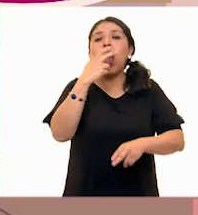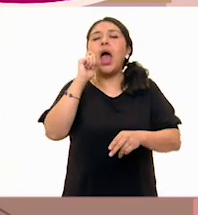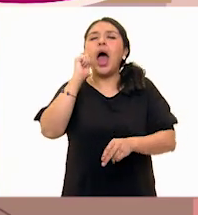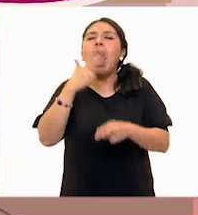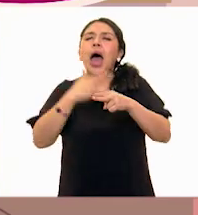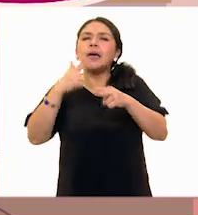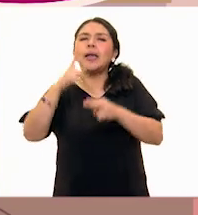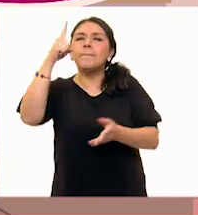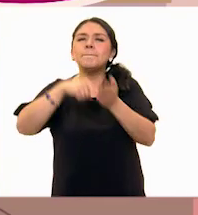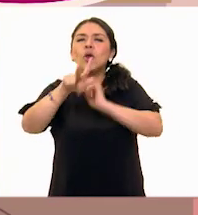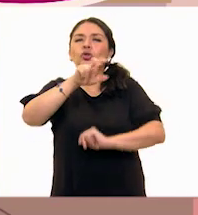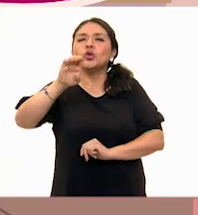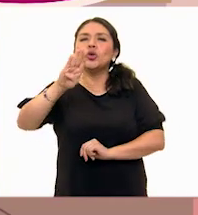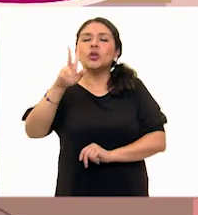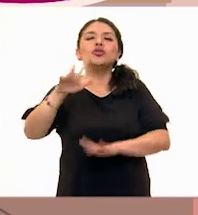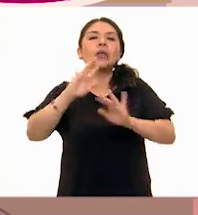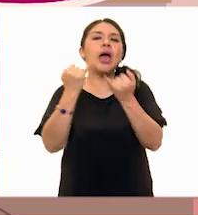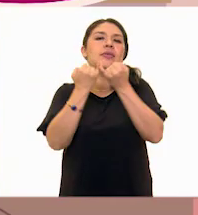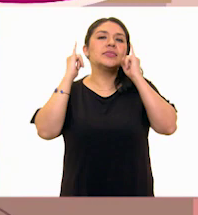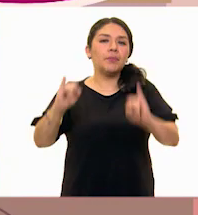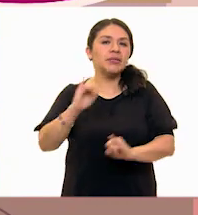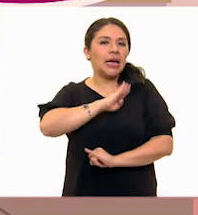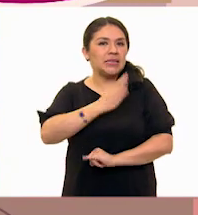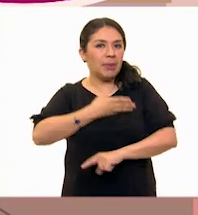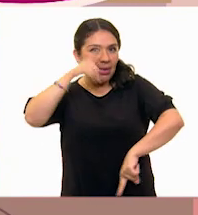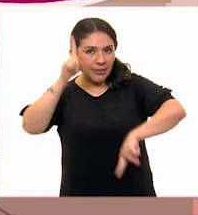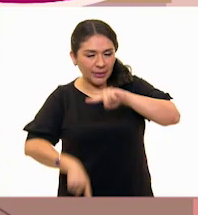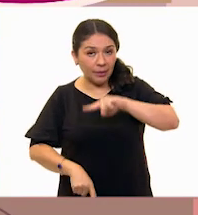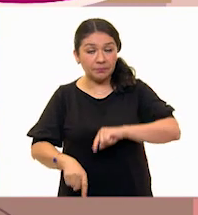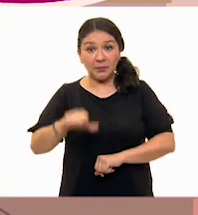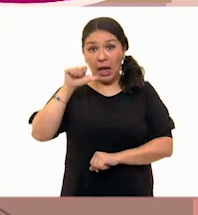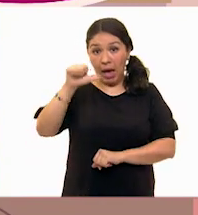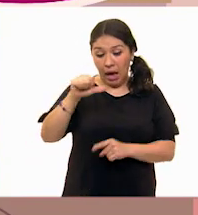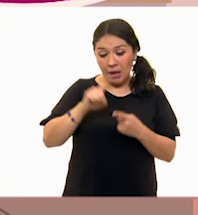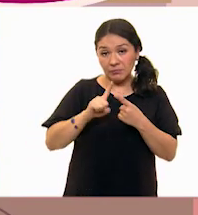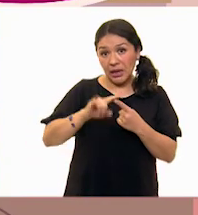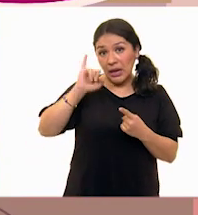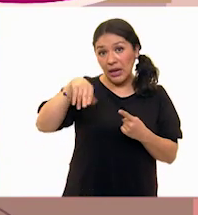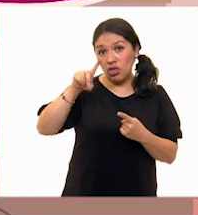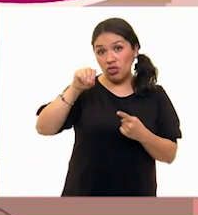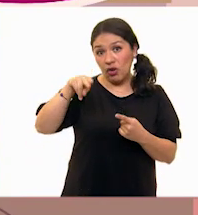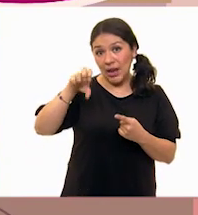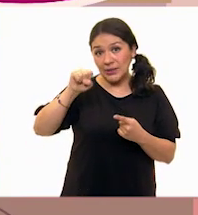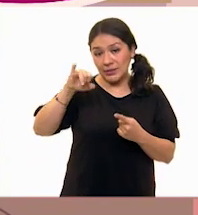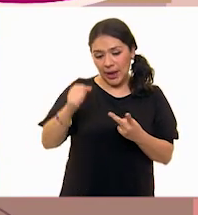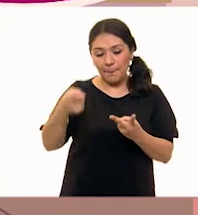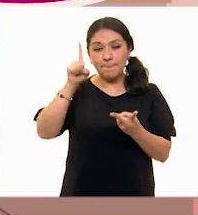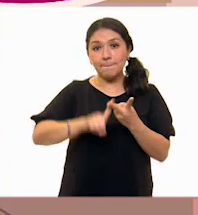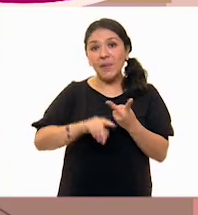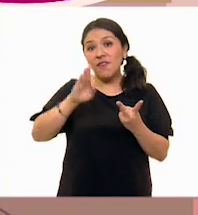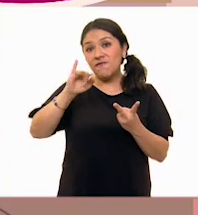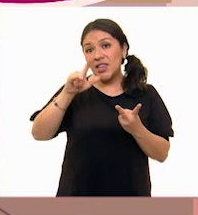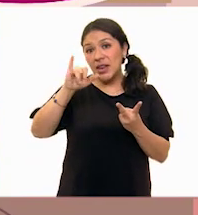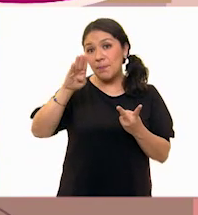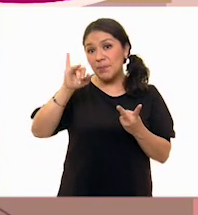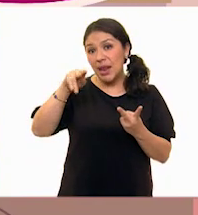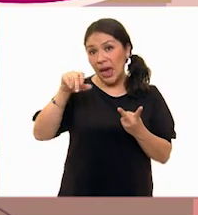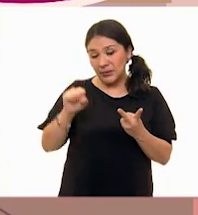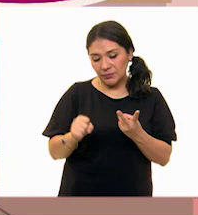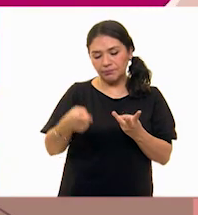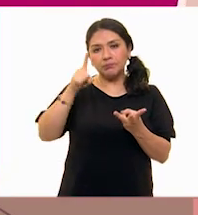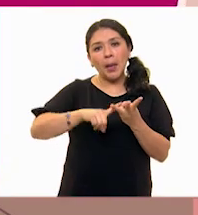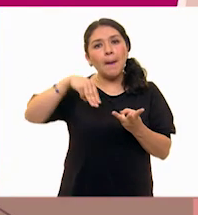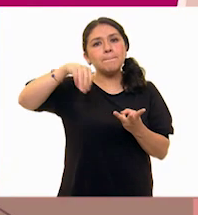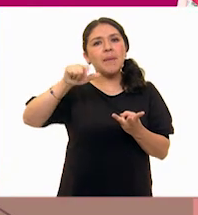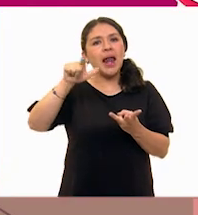su independencia de España? A. Indonesia. B. Filipinas. C.